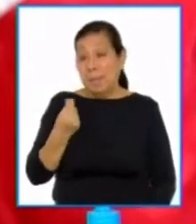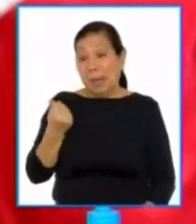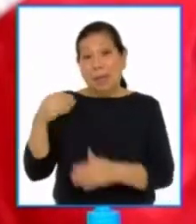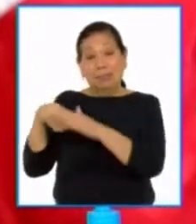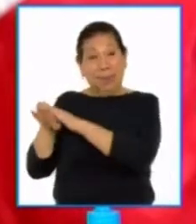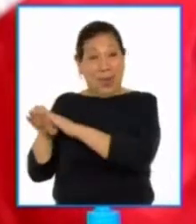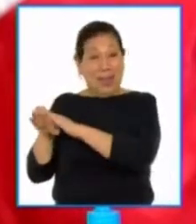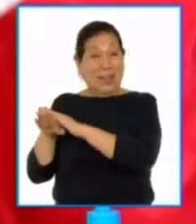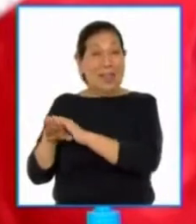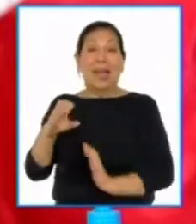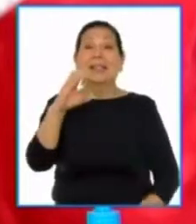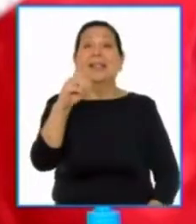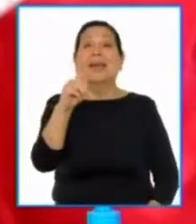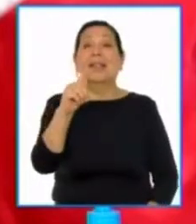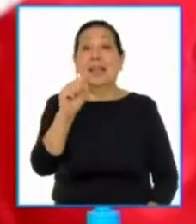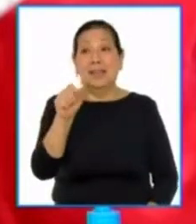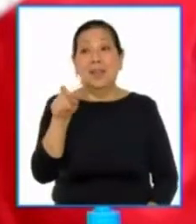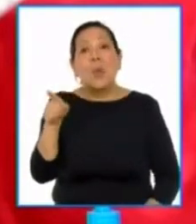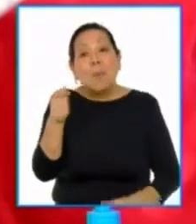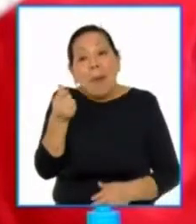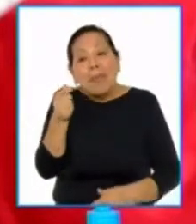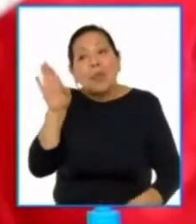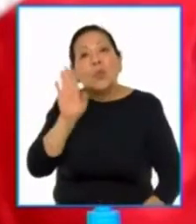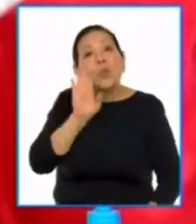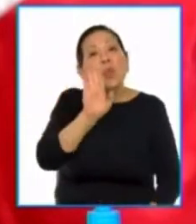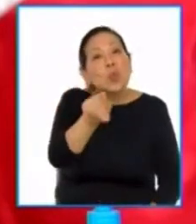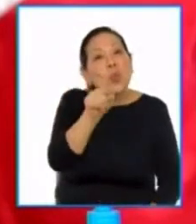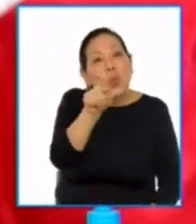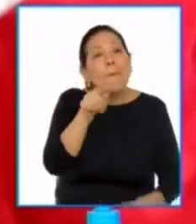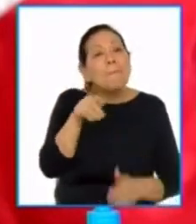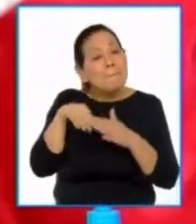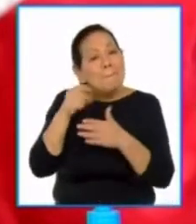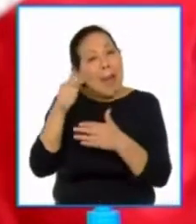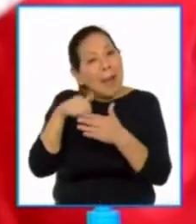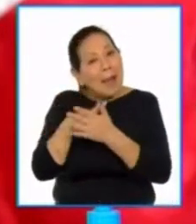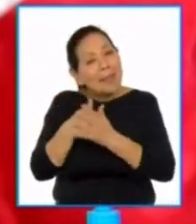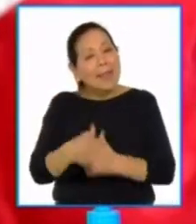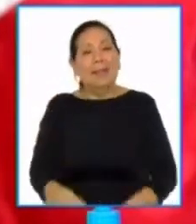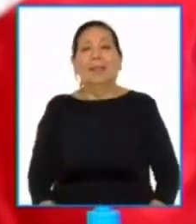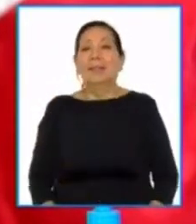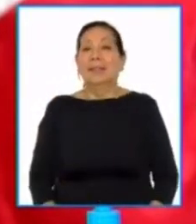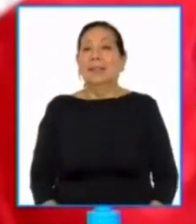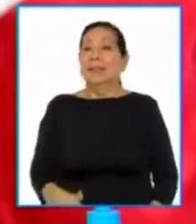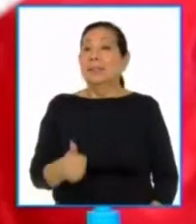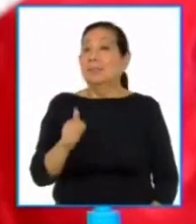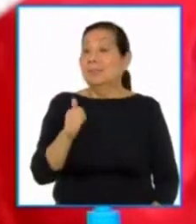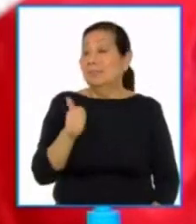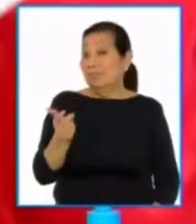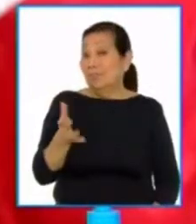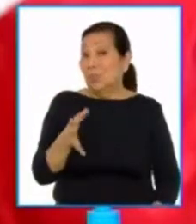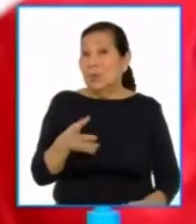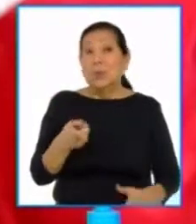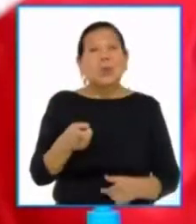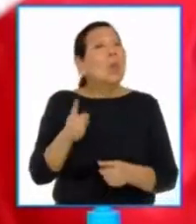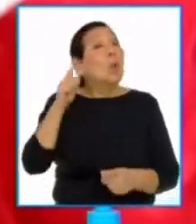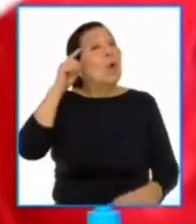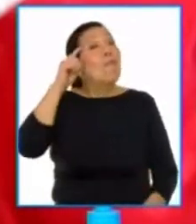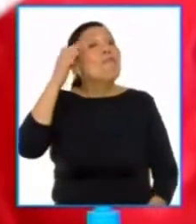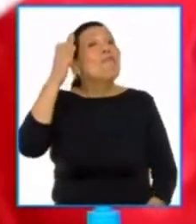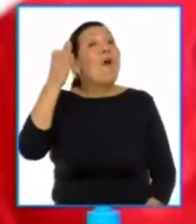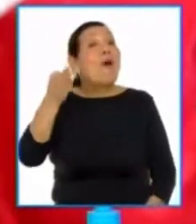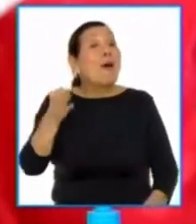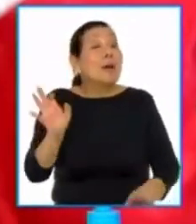CTS, porque es su plata. Entonces, si está sacando la plata de la AFP, está sacrificando